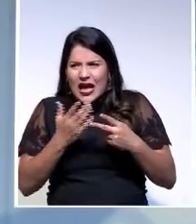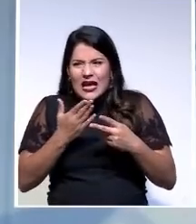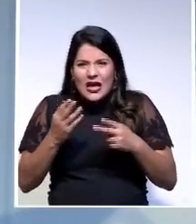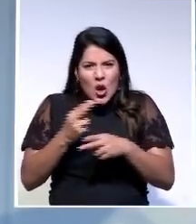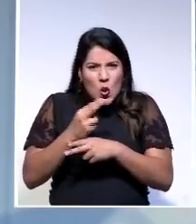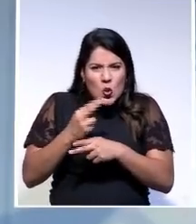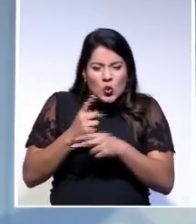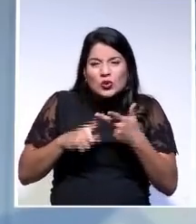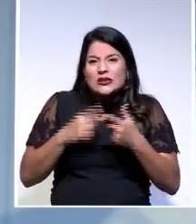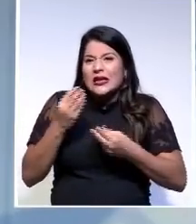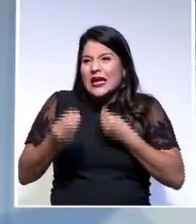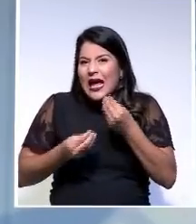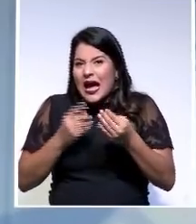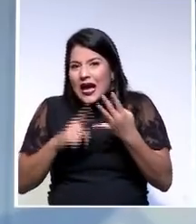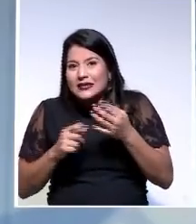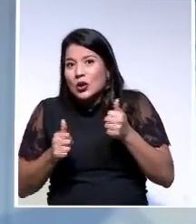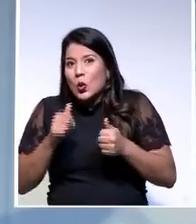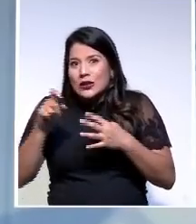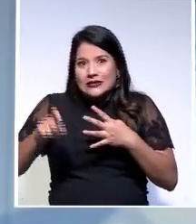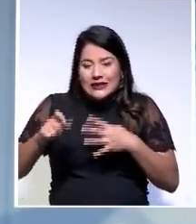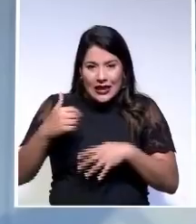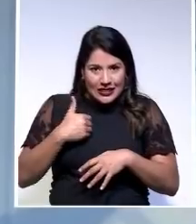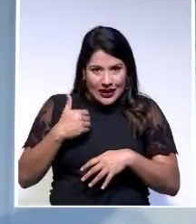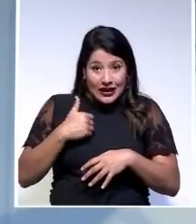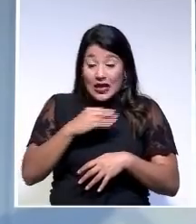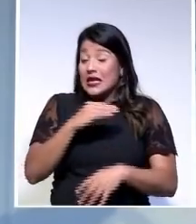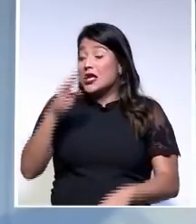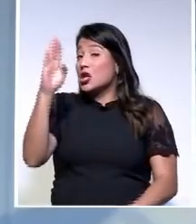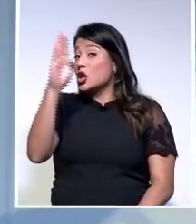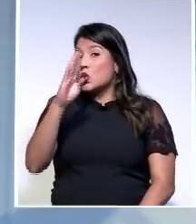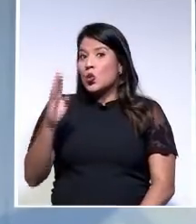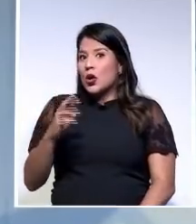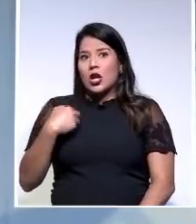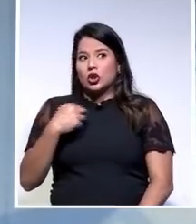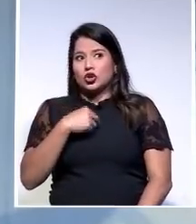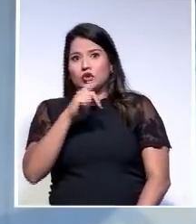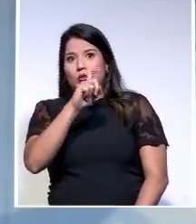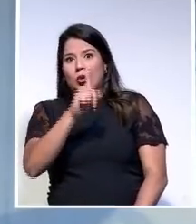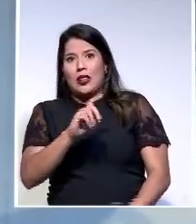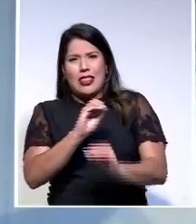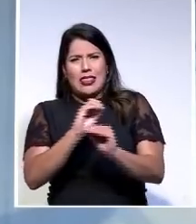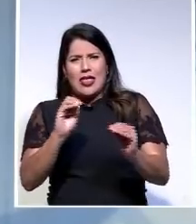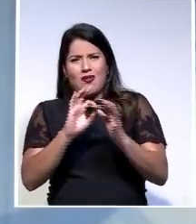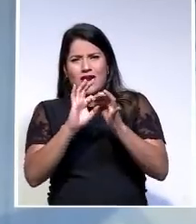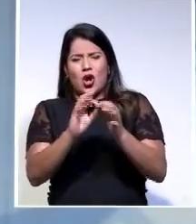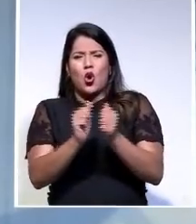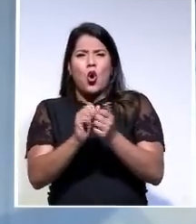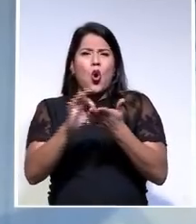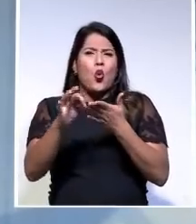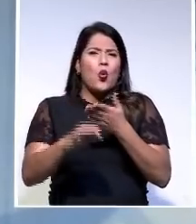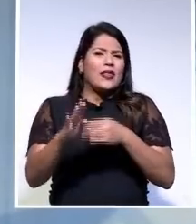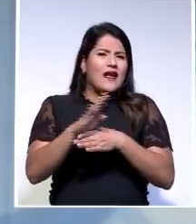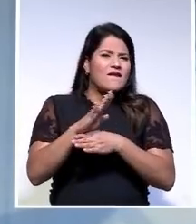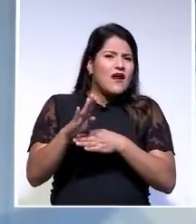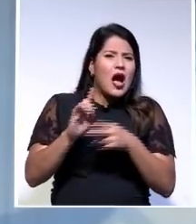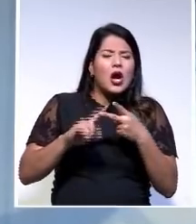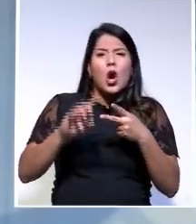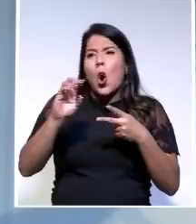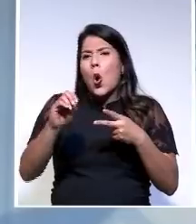las actividades y las necesidades que requieren. Y nunca les vamos a preguntar alguna cosa relacionada con cuentas bancarias o con algún tipo